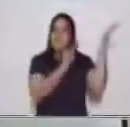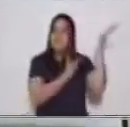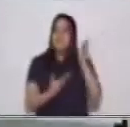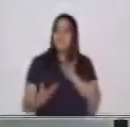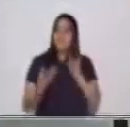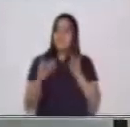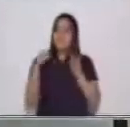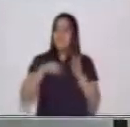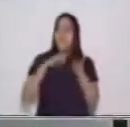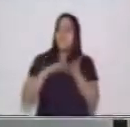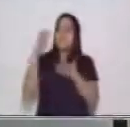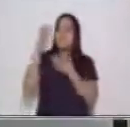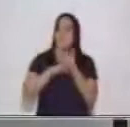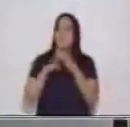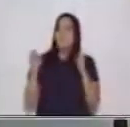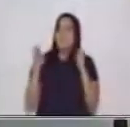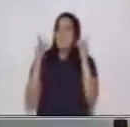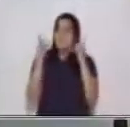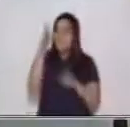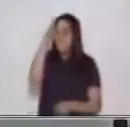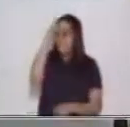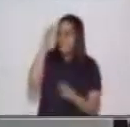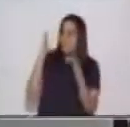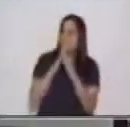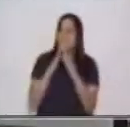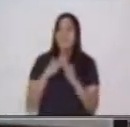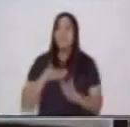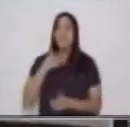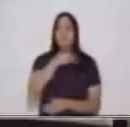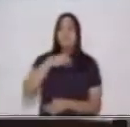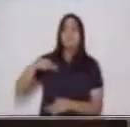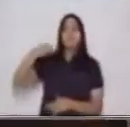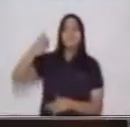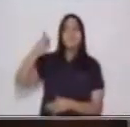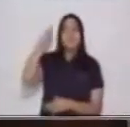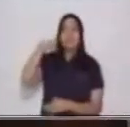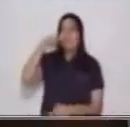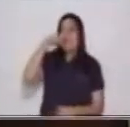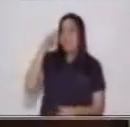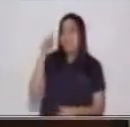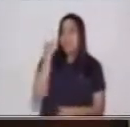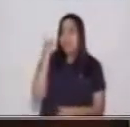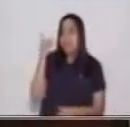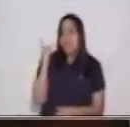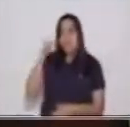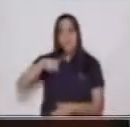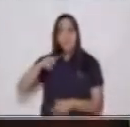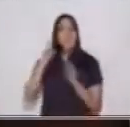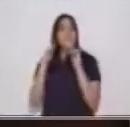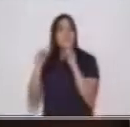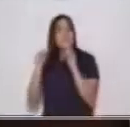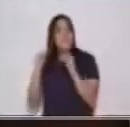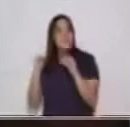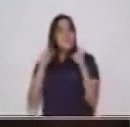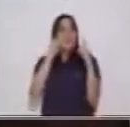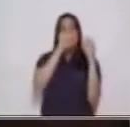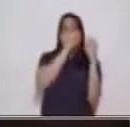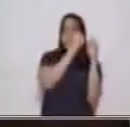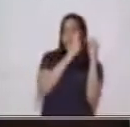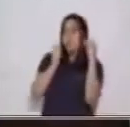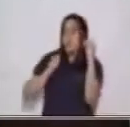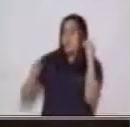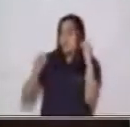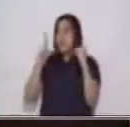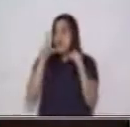Bienvenida a este espacio educativo Aprendo en Casa. Soy Astrid López y en esta oportunidad desarrollaré el tema de